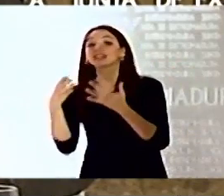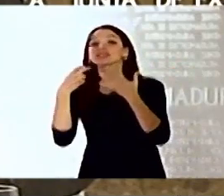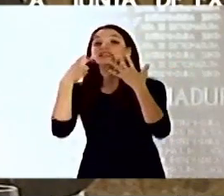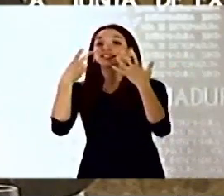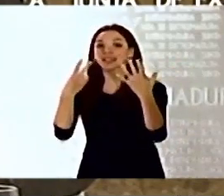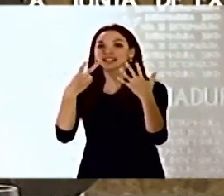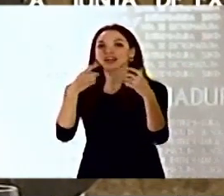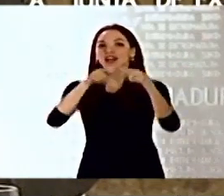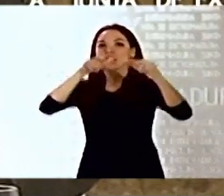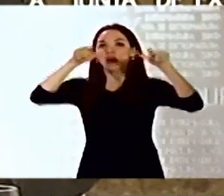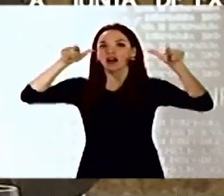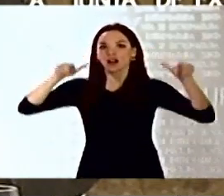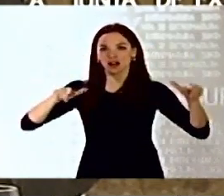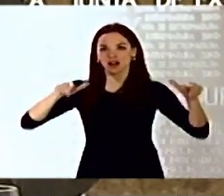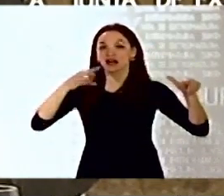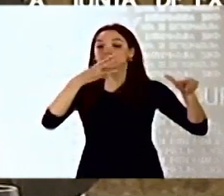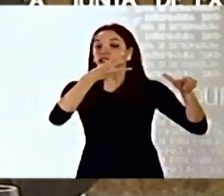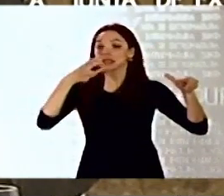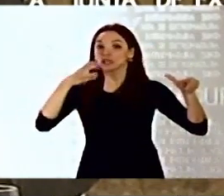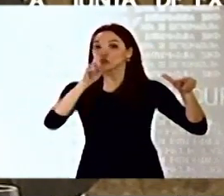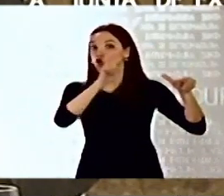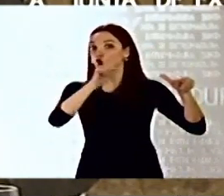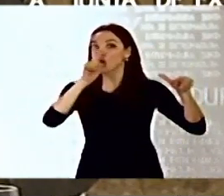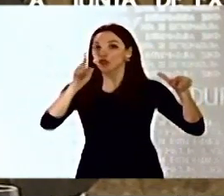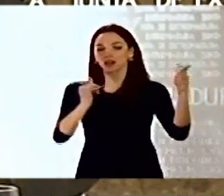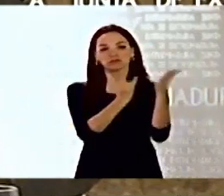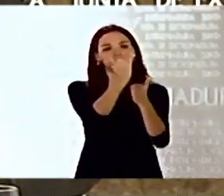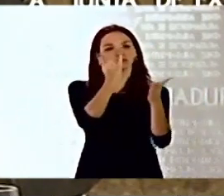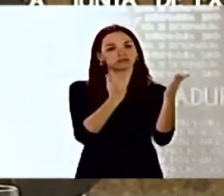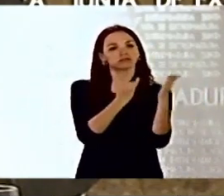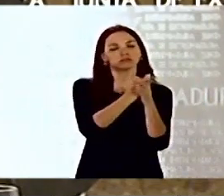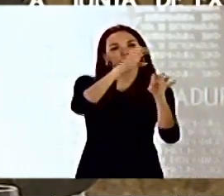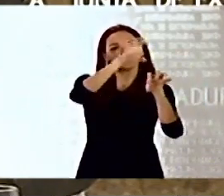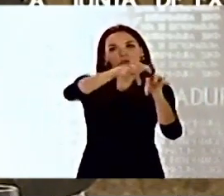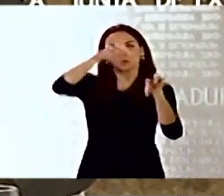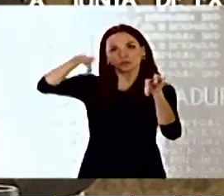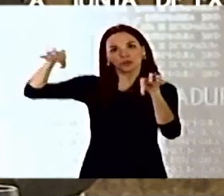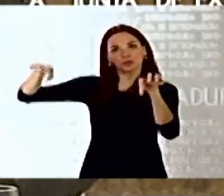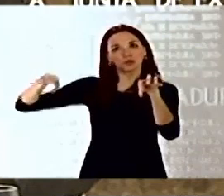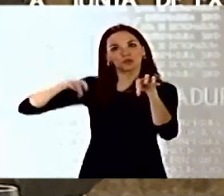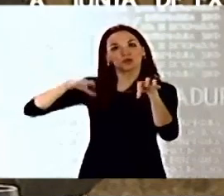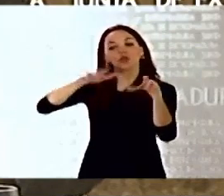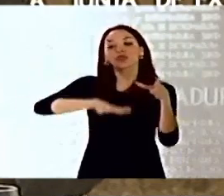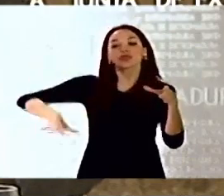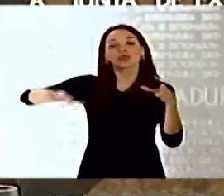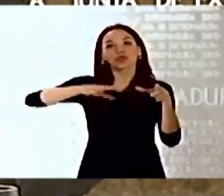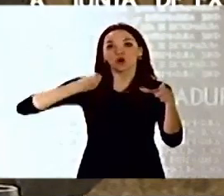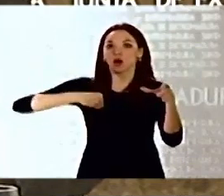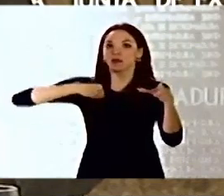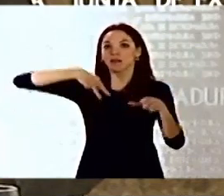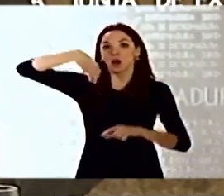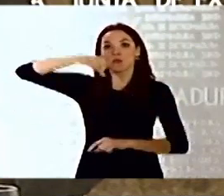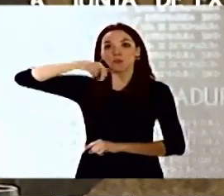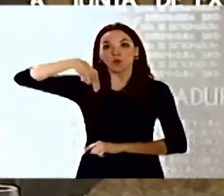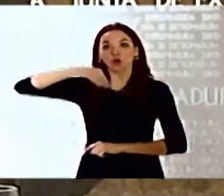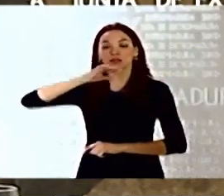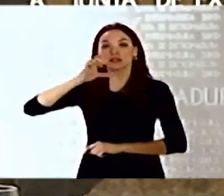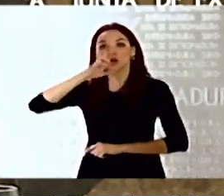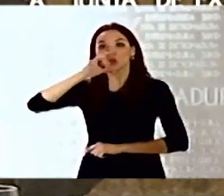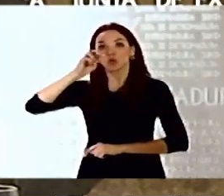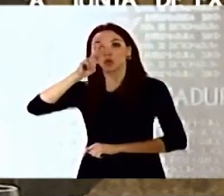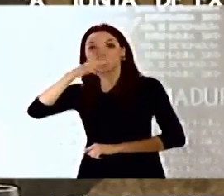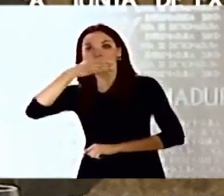de 311 agricultores y agricultoras de Monterrubio de La Serena. Podemos decir que hoy